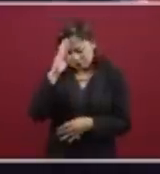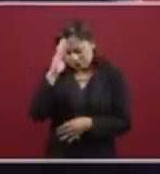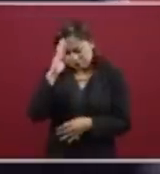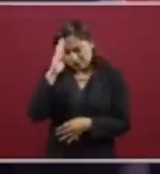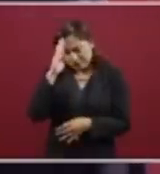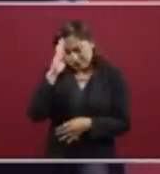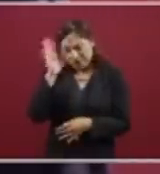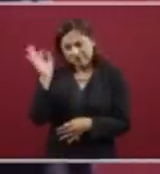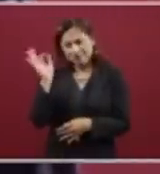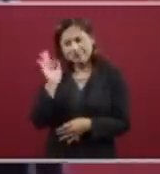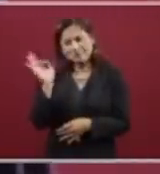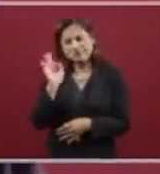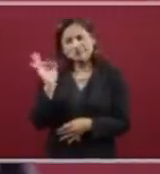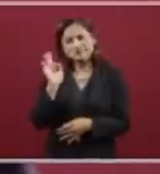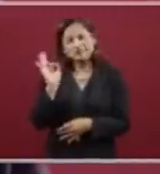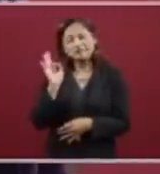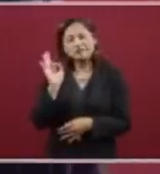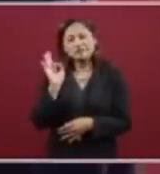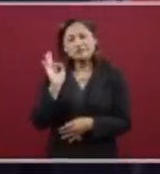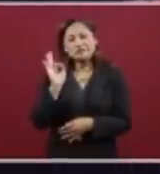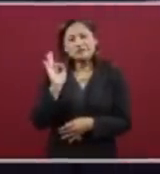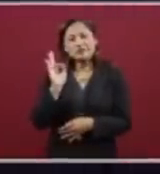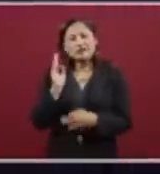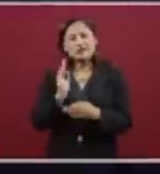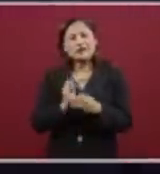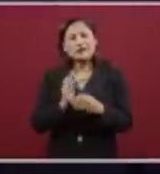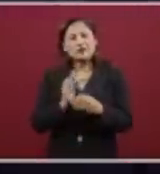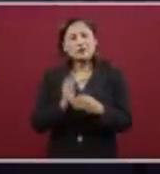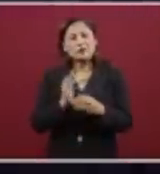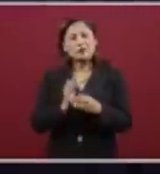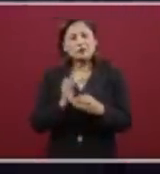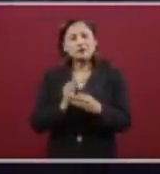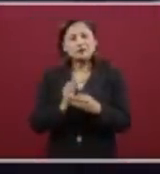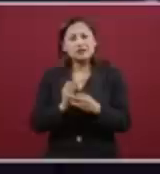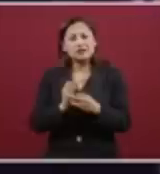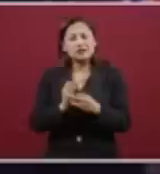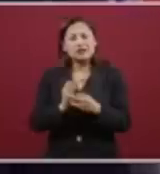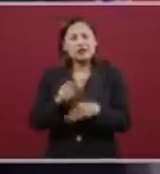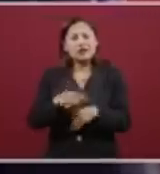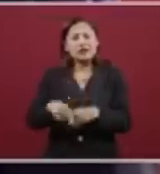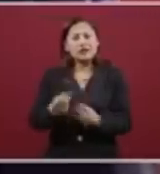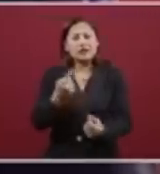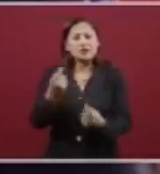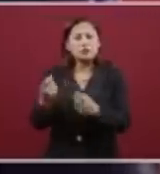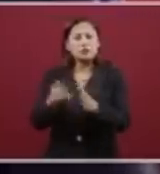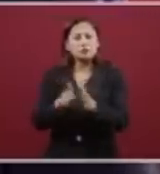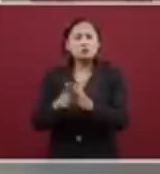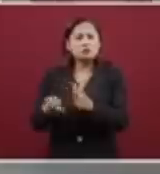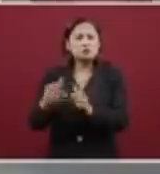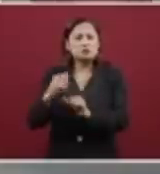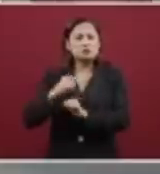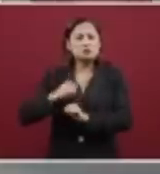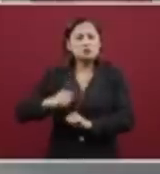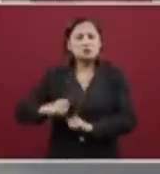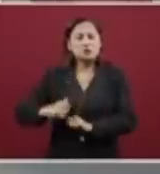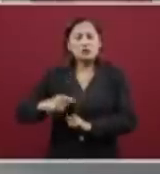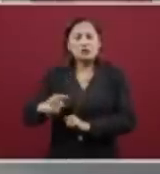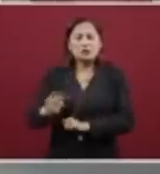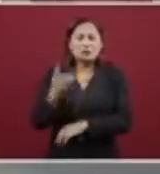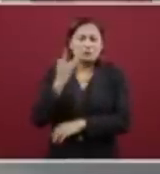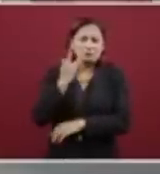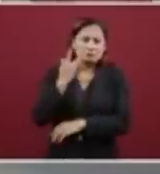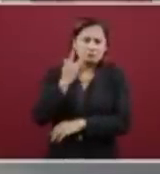ninguna oportunidad a la prensa conservadora a la prensa fi